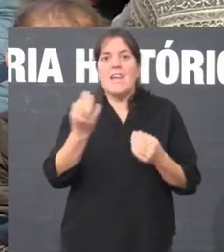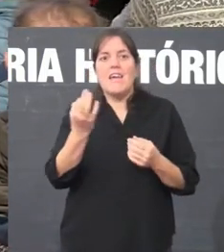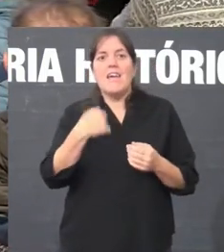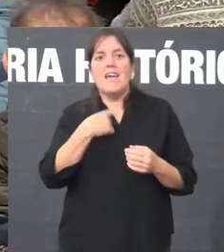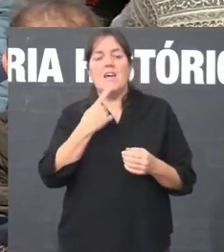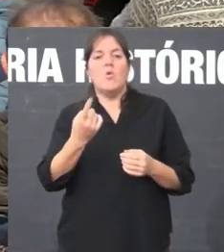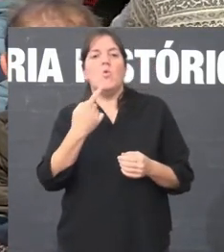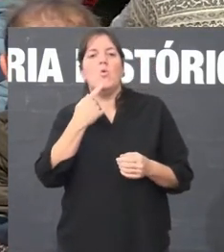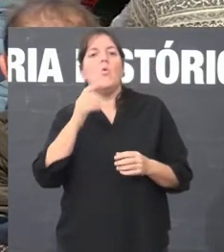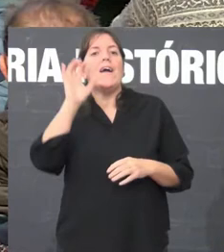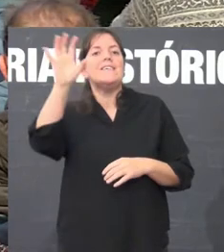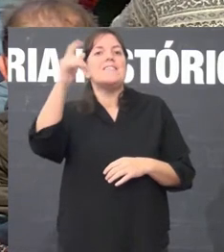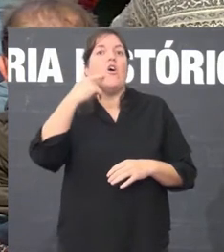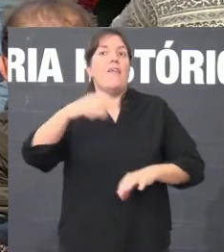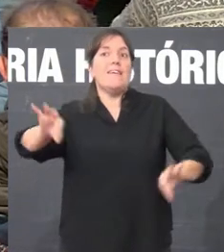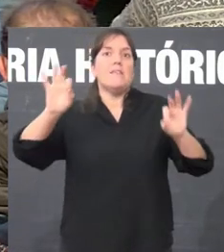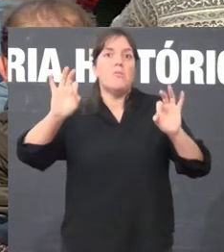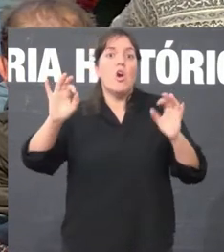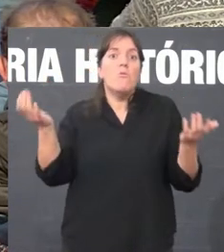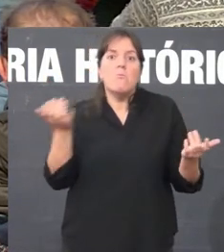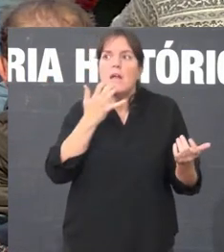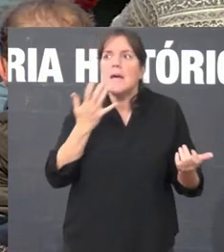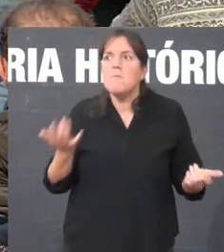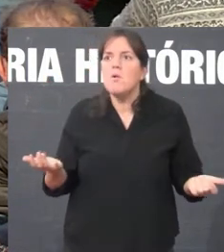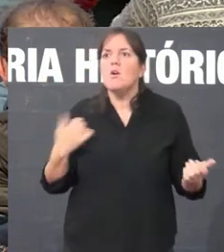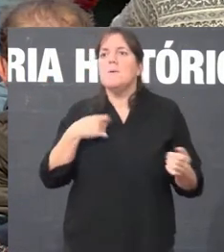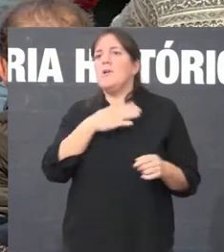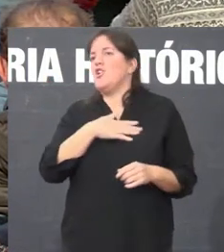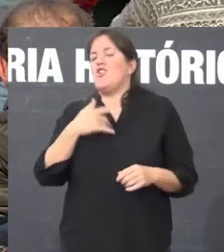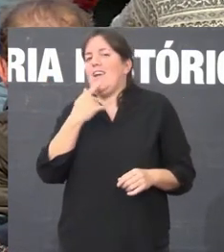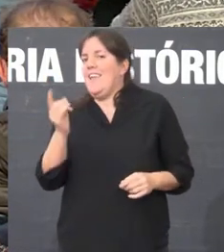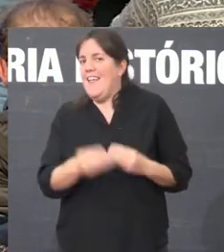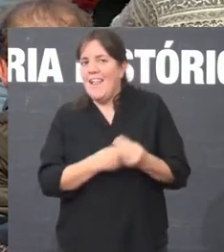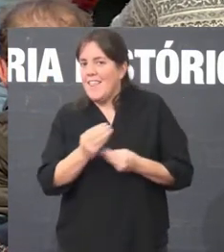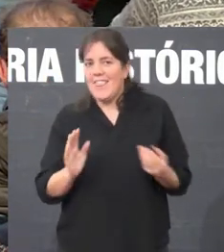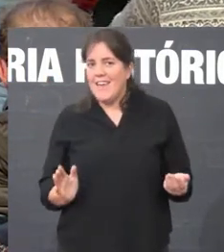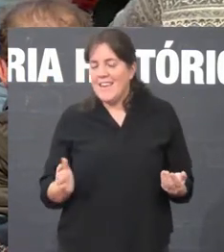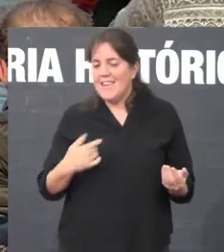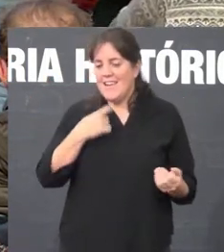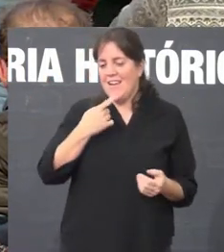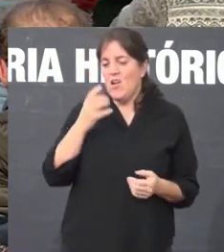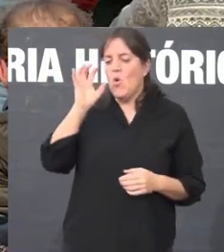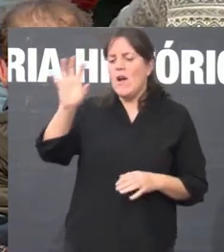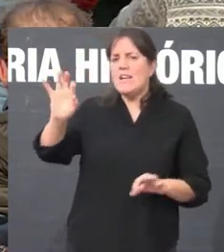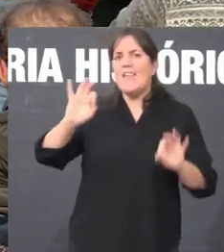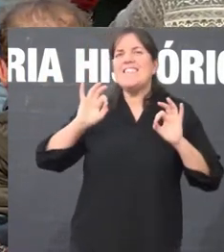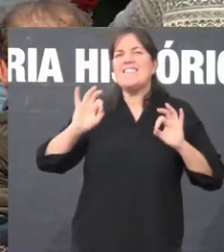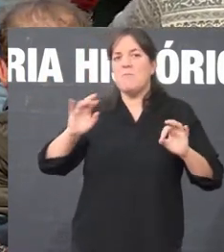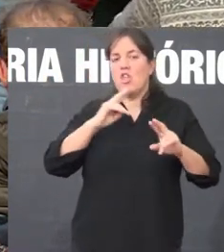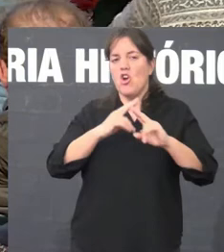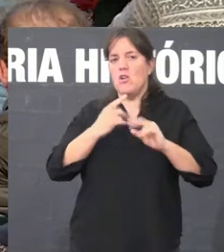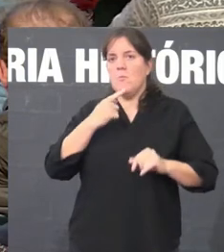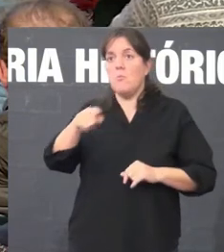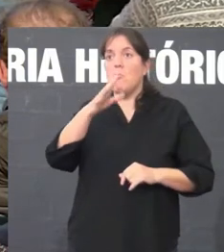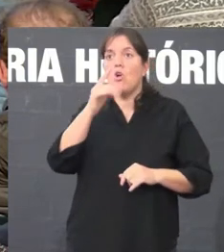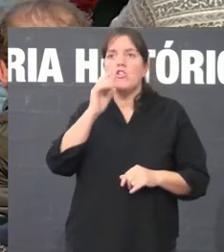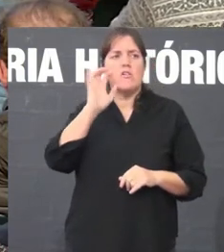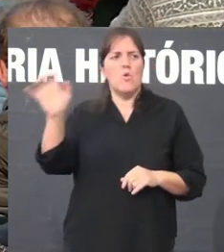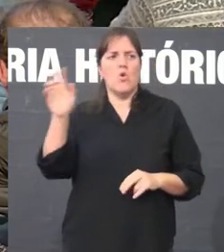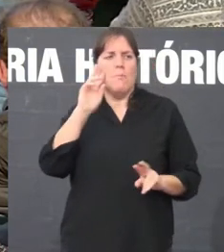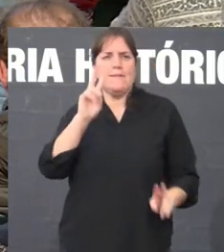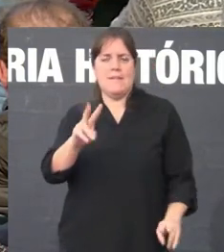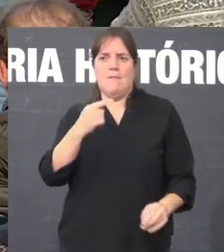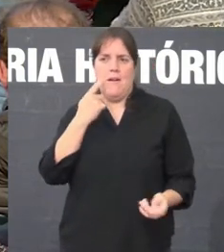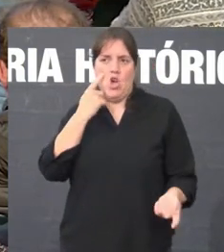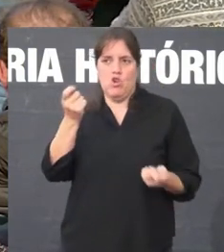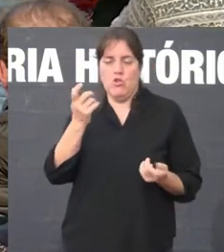excepción. Si es que hubieran... pero claro, no querían decir que entraban en estado de excepción, porque entonces sí que Europa estaba mirando